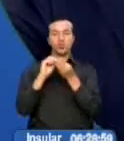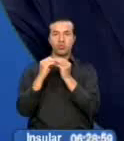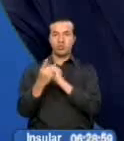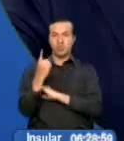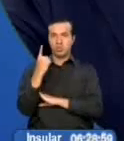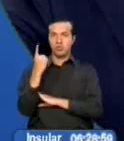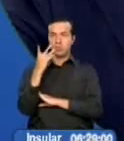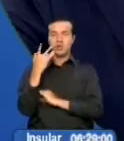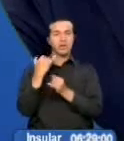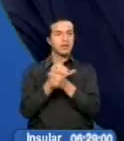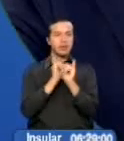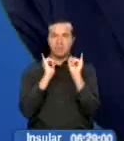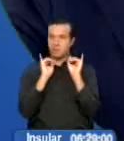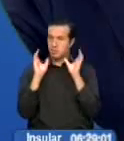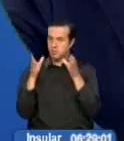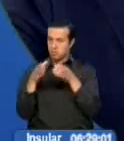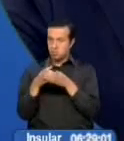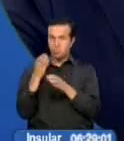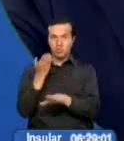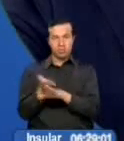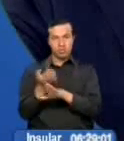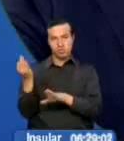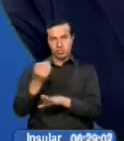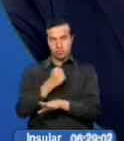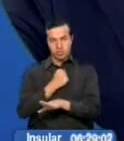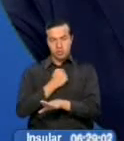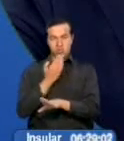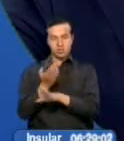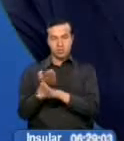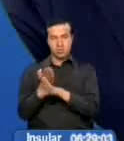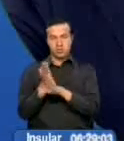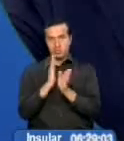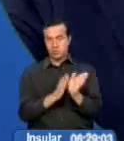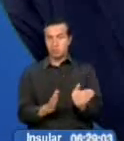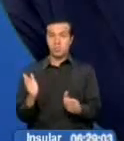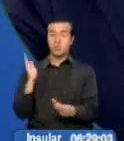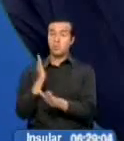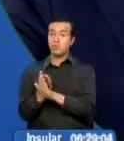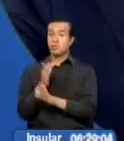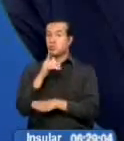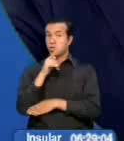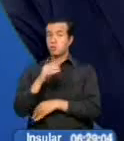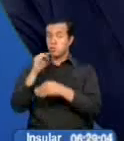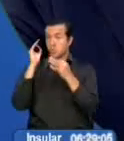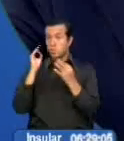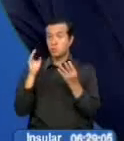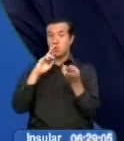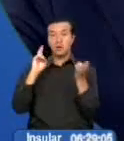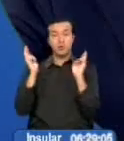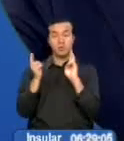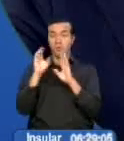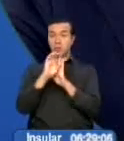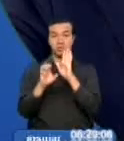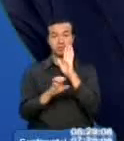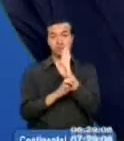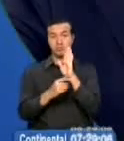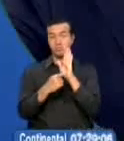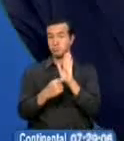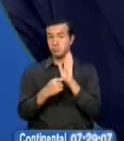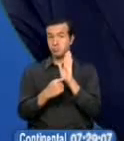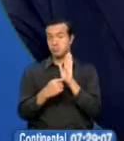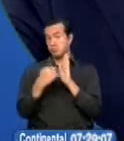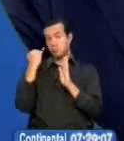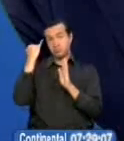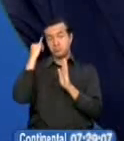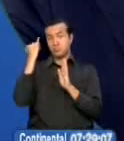una línea independiente con propuestas propias, y dentro de esas propuestas está casualmente reformas constitucionales. Esta es una idea